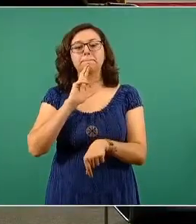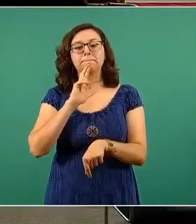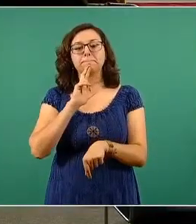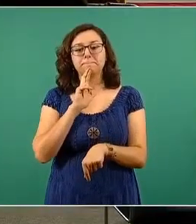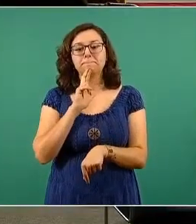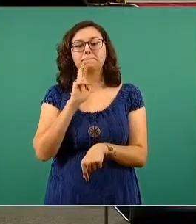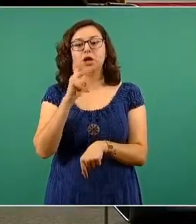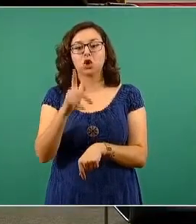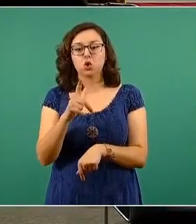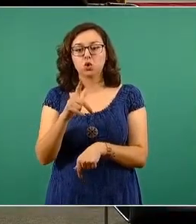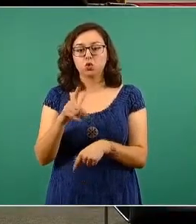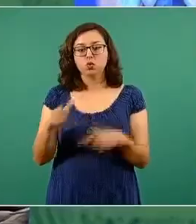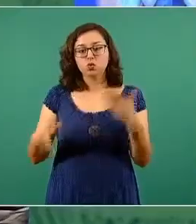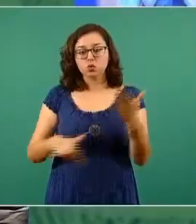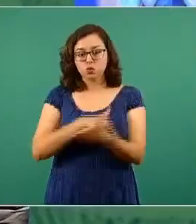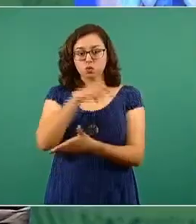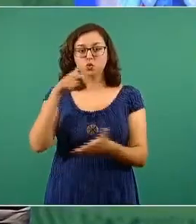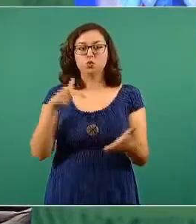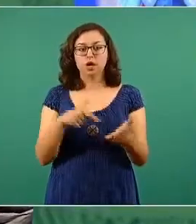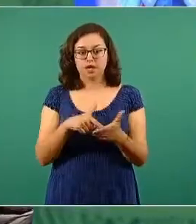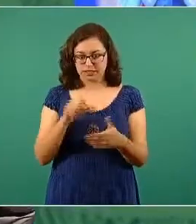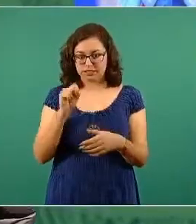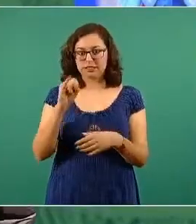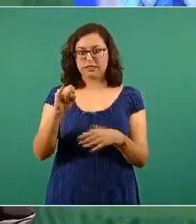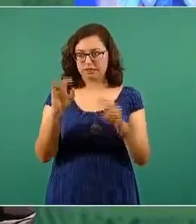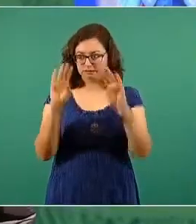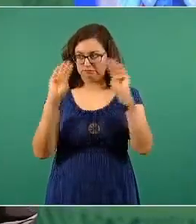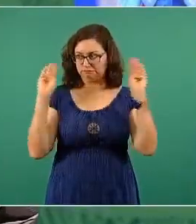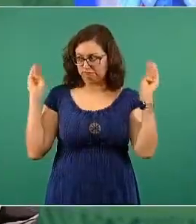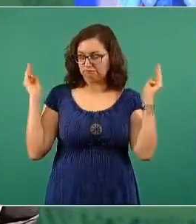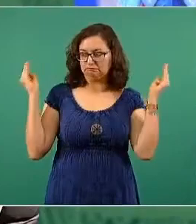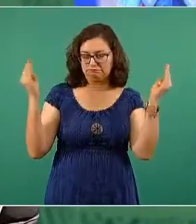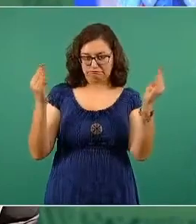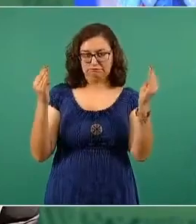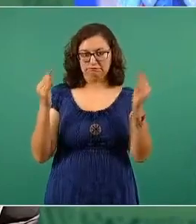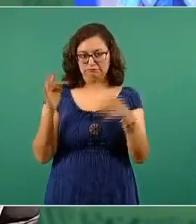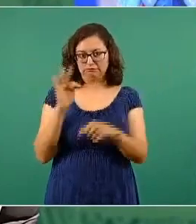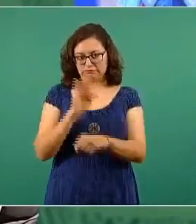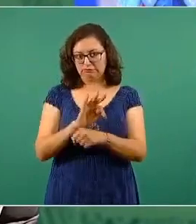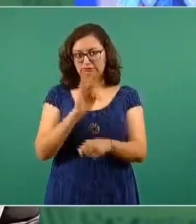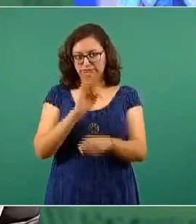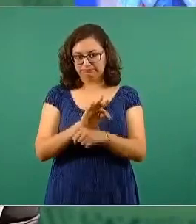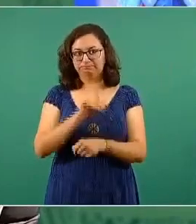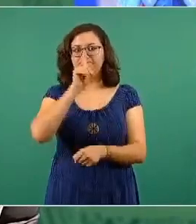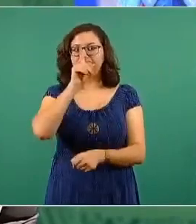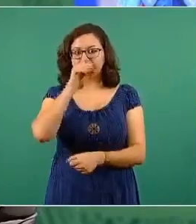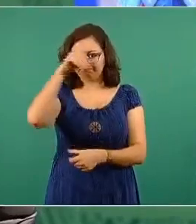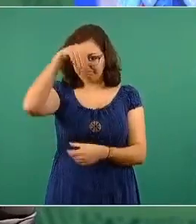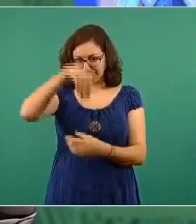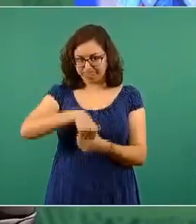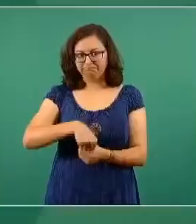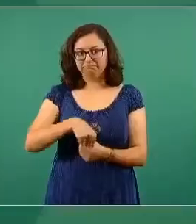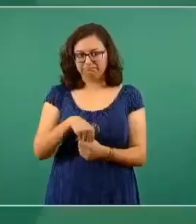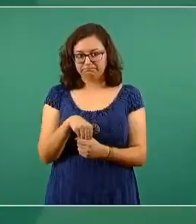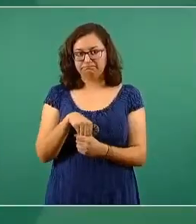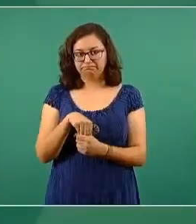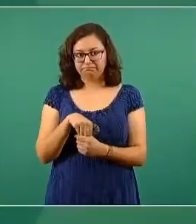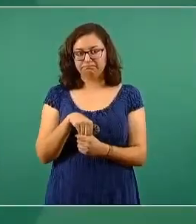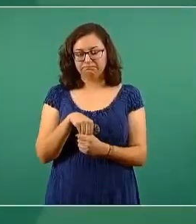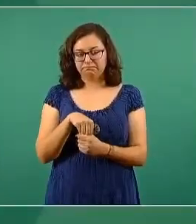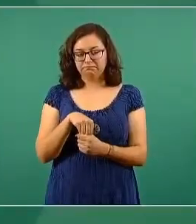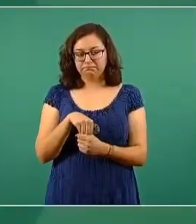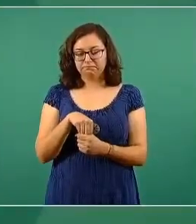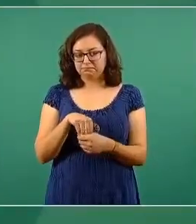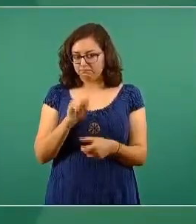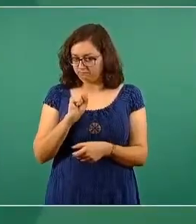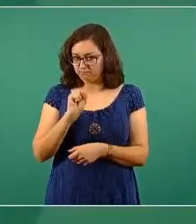buscaran espacios que contribuyeran sí a obviamente el que el sufragio sea con